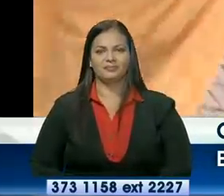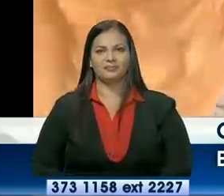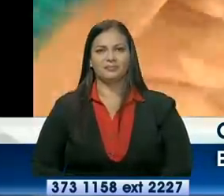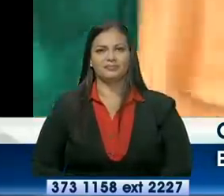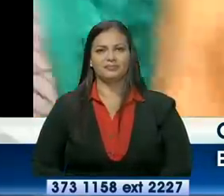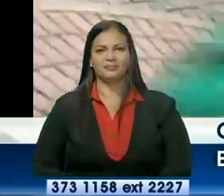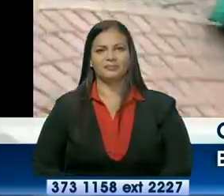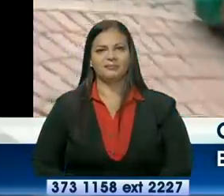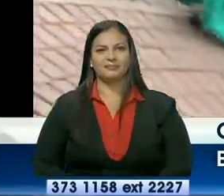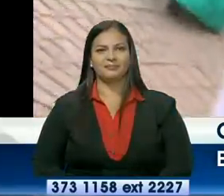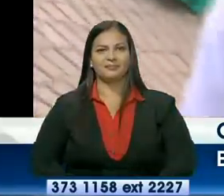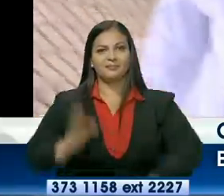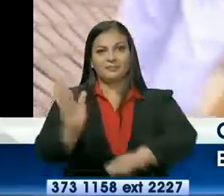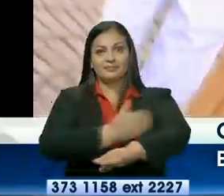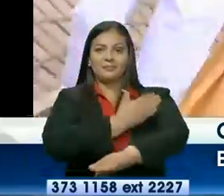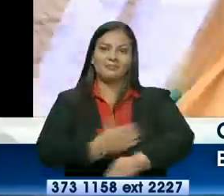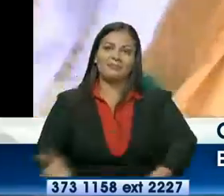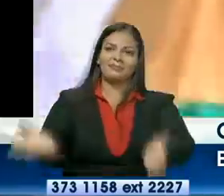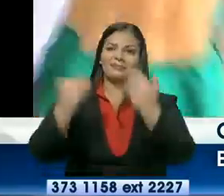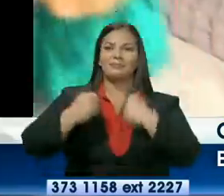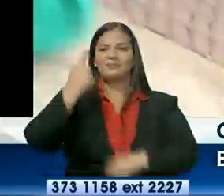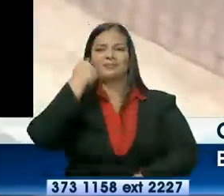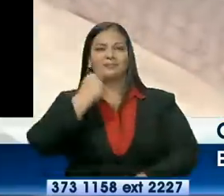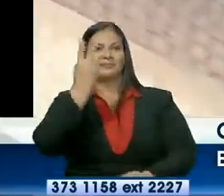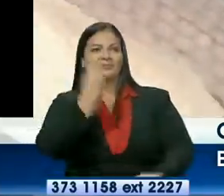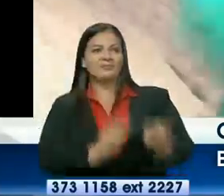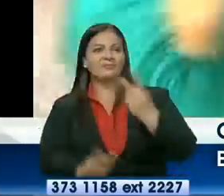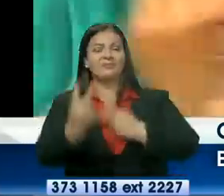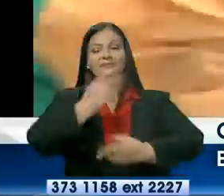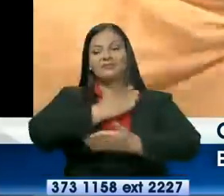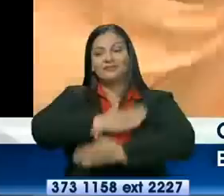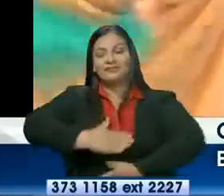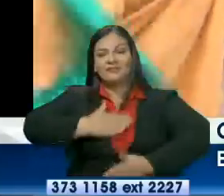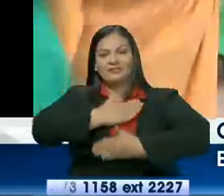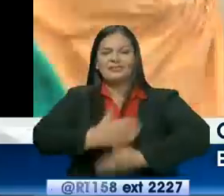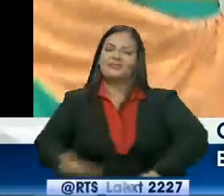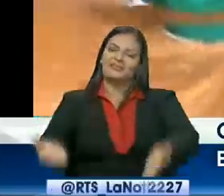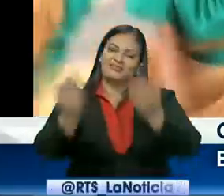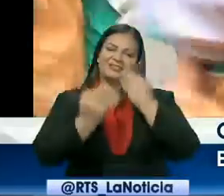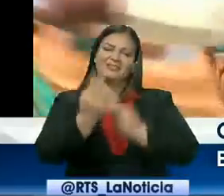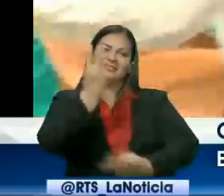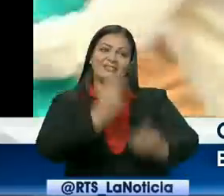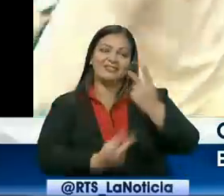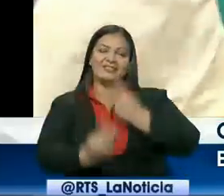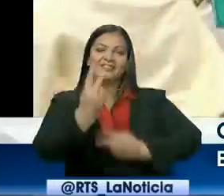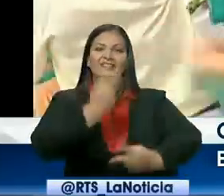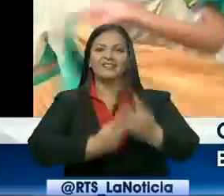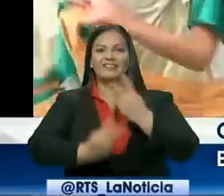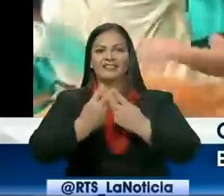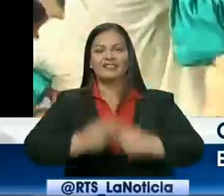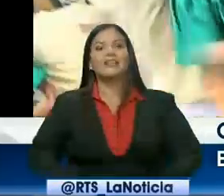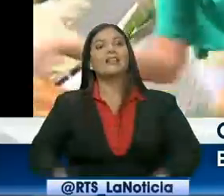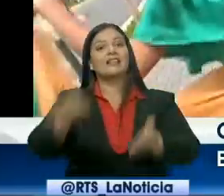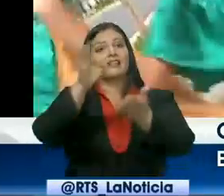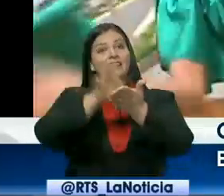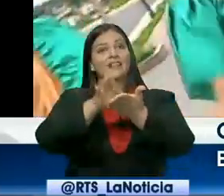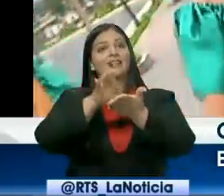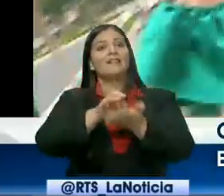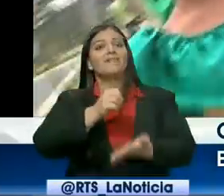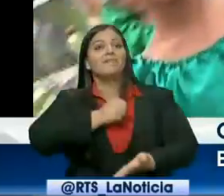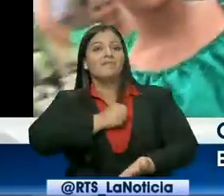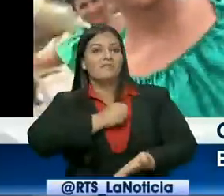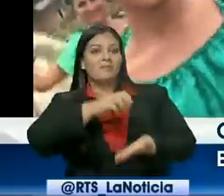Bolívar, tienes que llegar a Simón Bolívar para disfrutar a Simón Bolívar, mi tierra natal. Cantón, provincia del